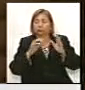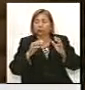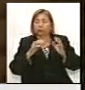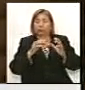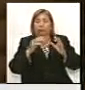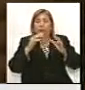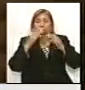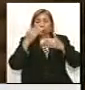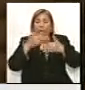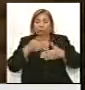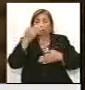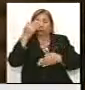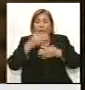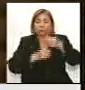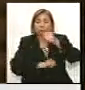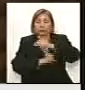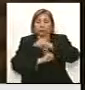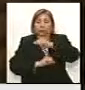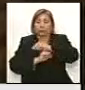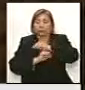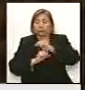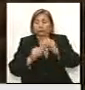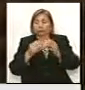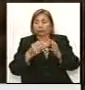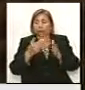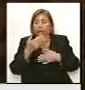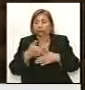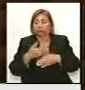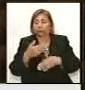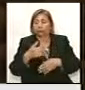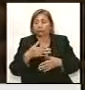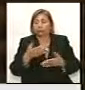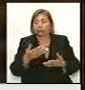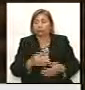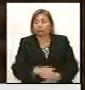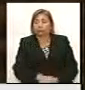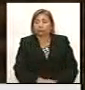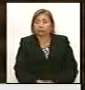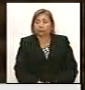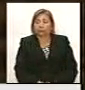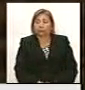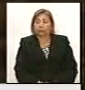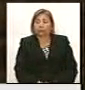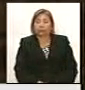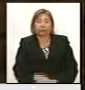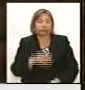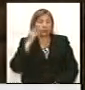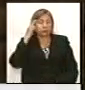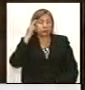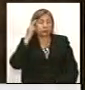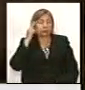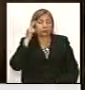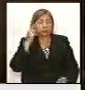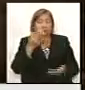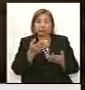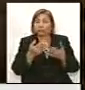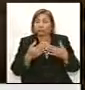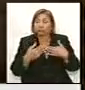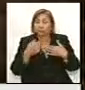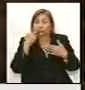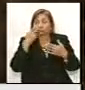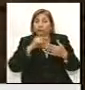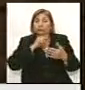tijerales se apoyan específicamente sobre este muro. Entonces se quedaron sin soporte, razón por la cual se instaló esta estructura